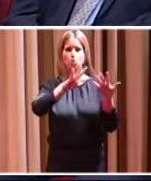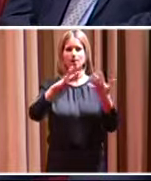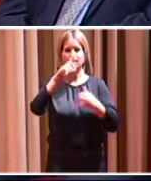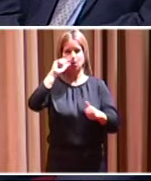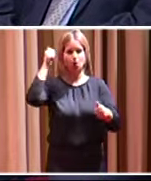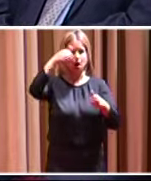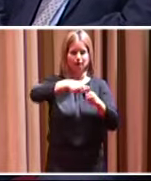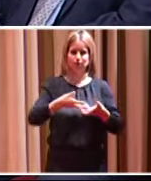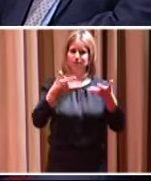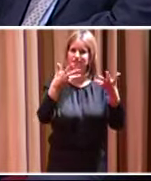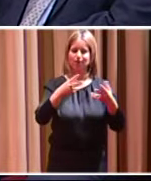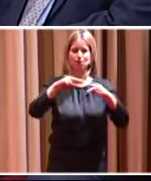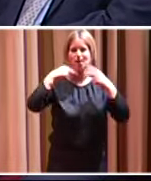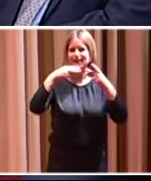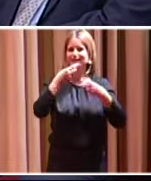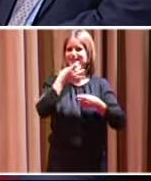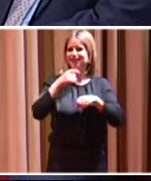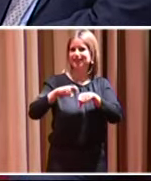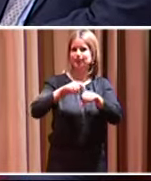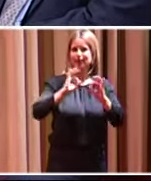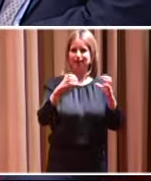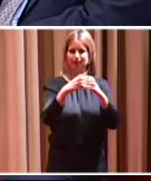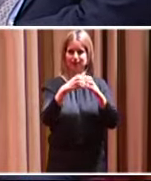de hostelería tradicional granadino.